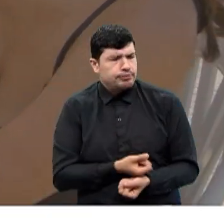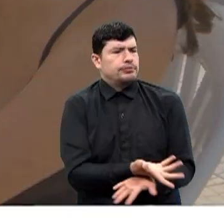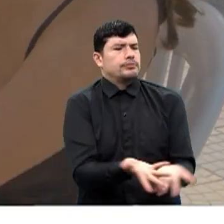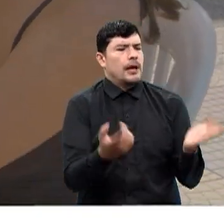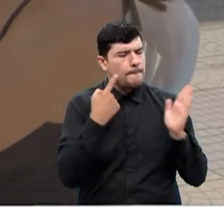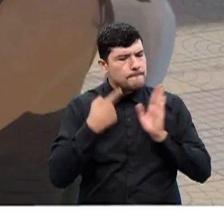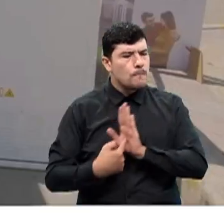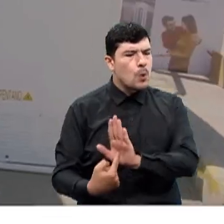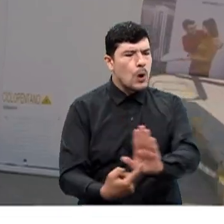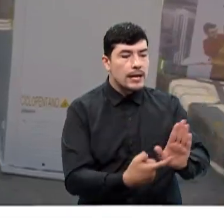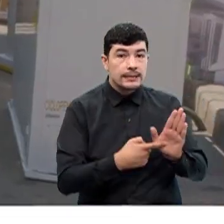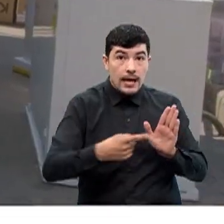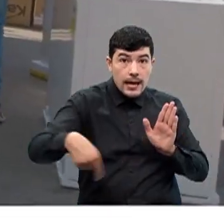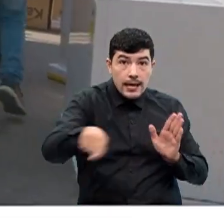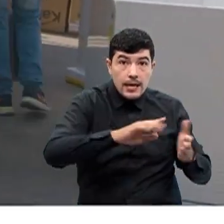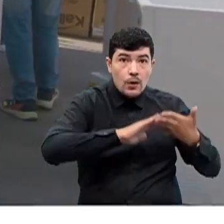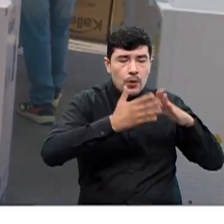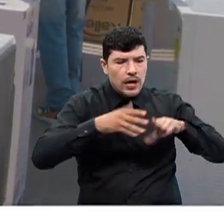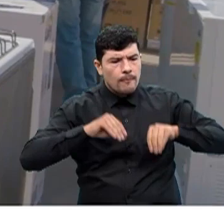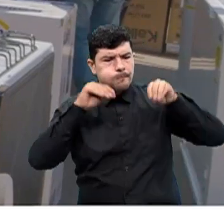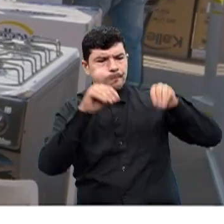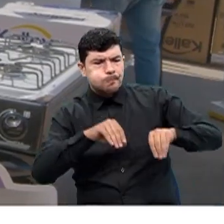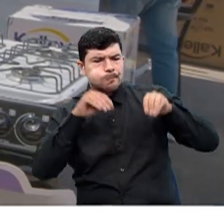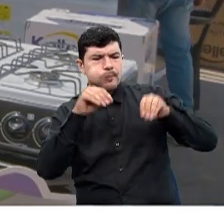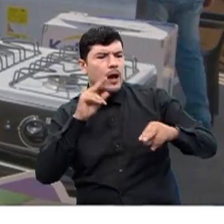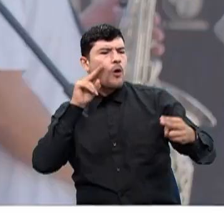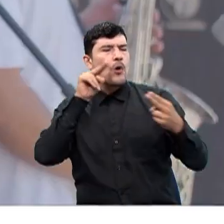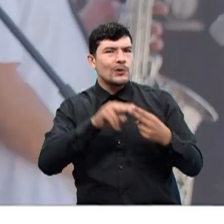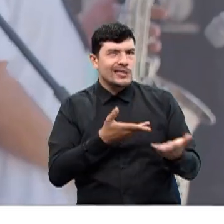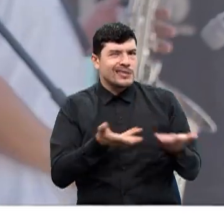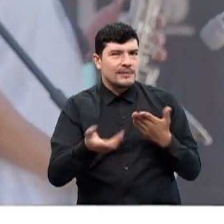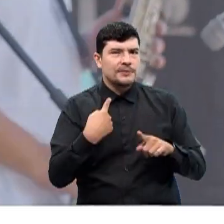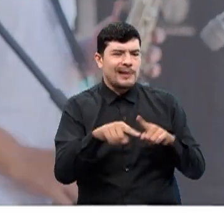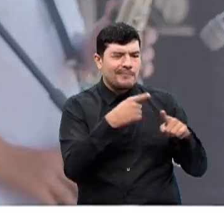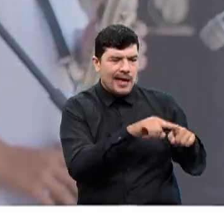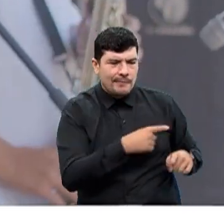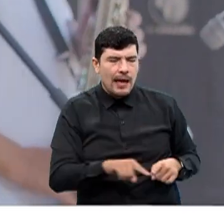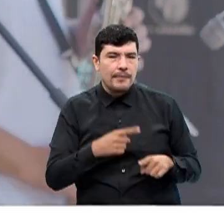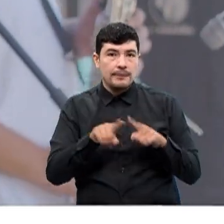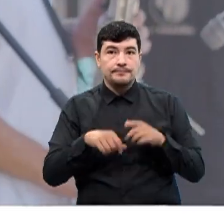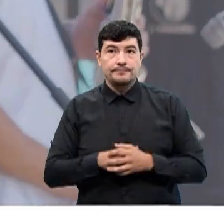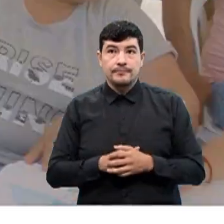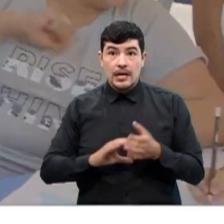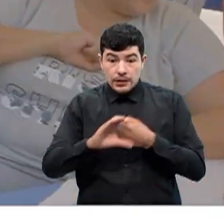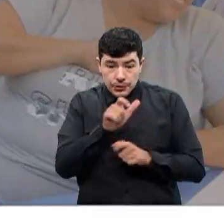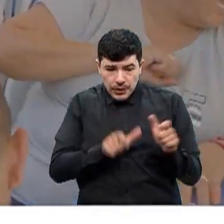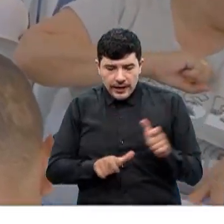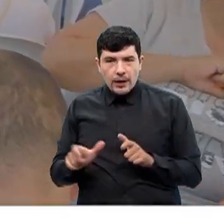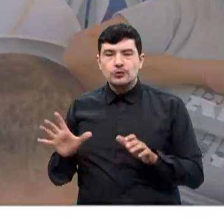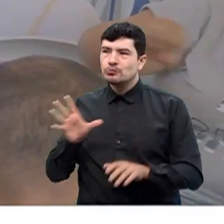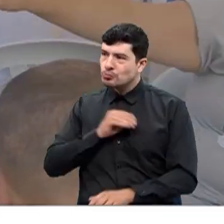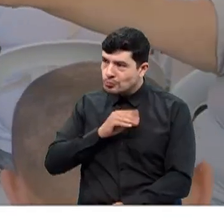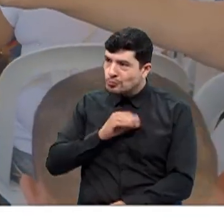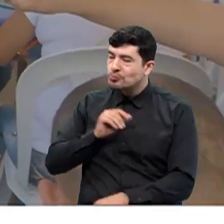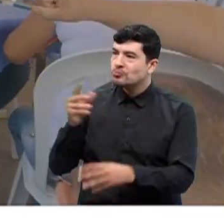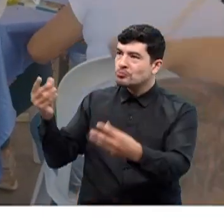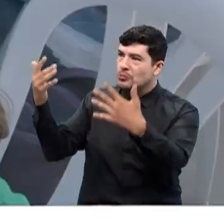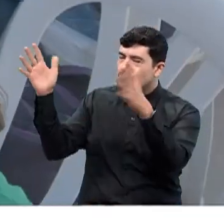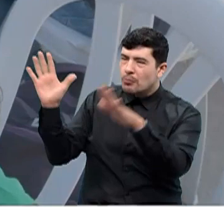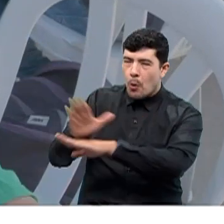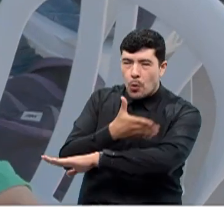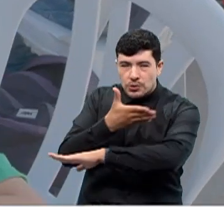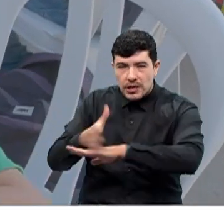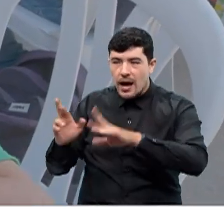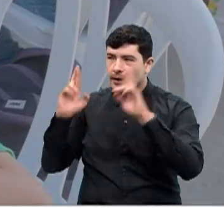la comunidad en toda y cada uno de sus servicios. Los clientes y usuarios disfrutaron de la música en vivo y las